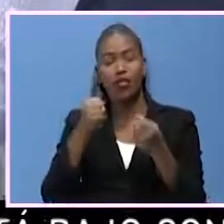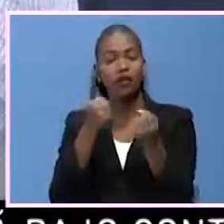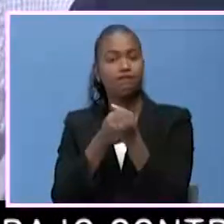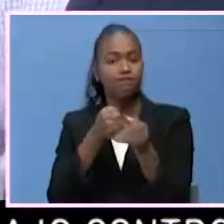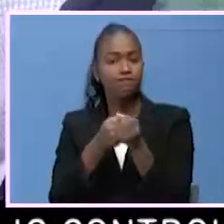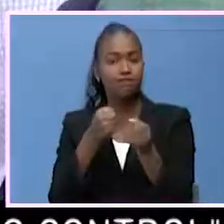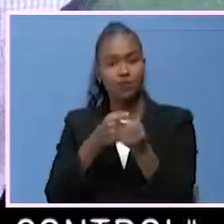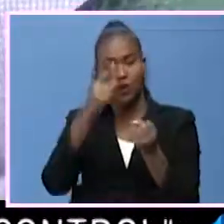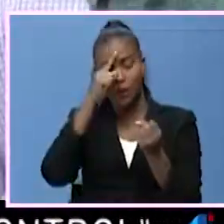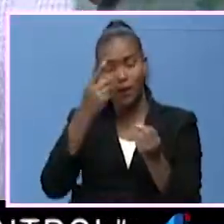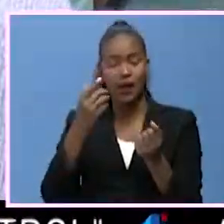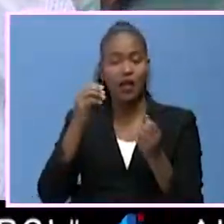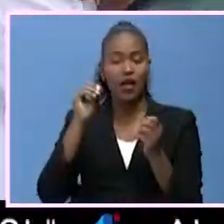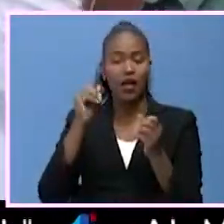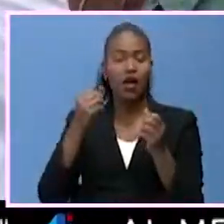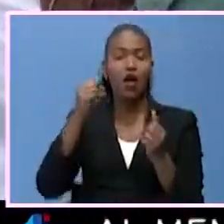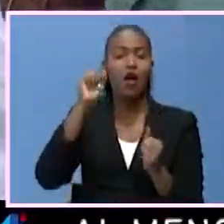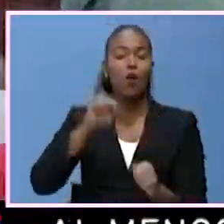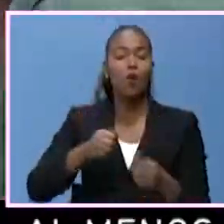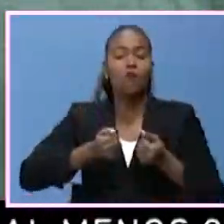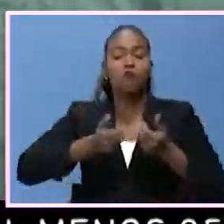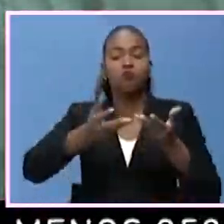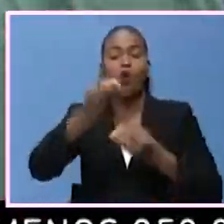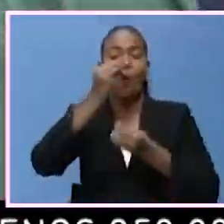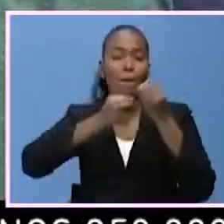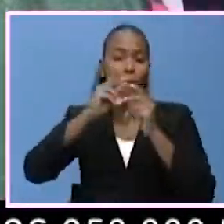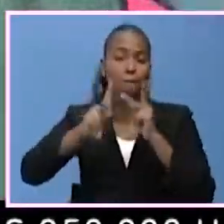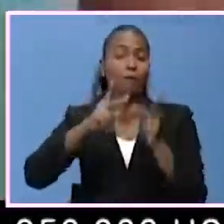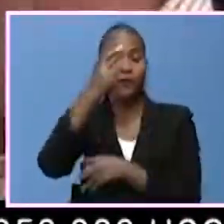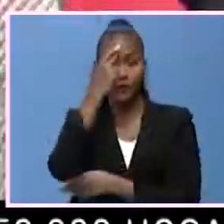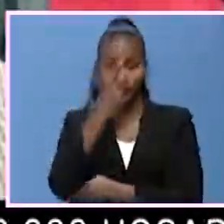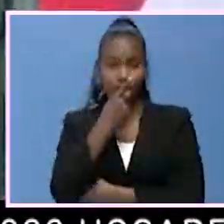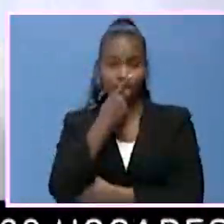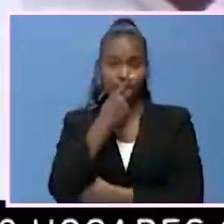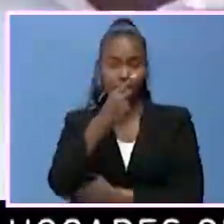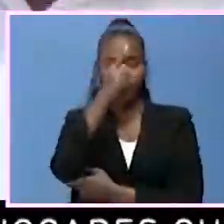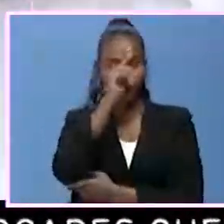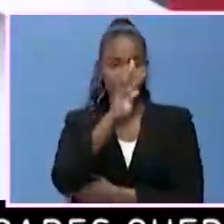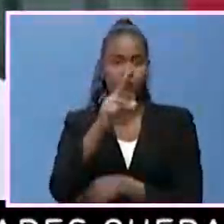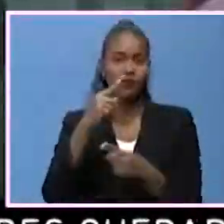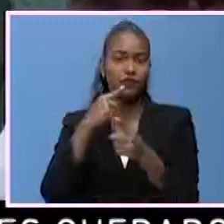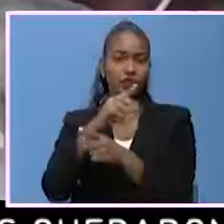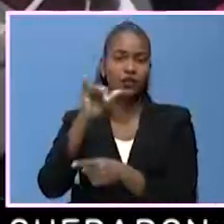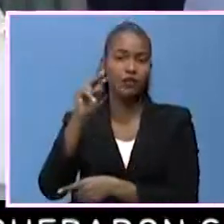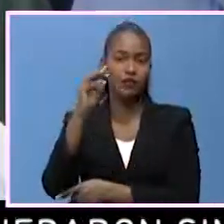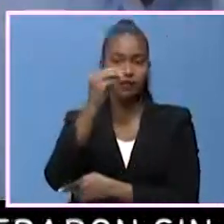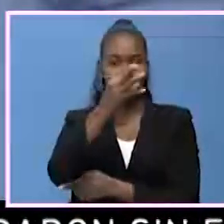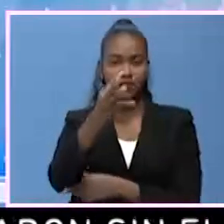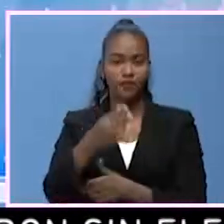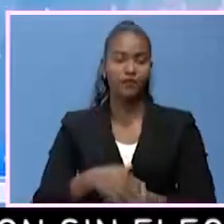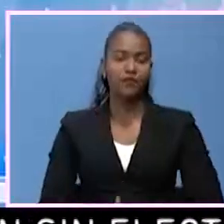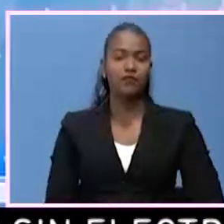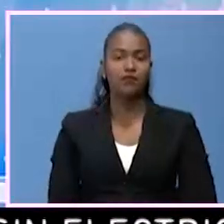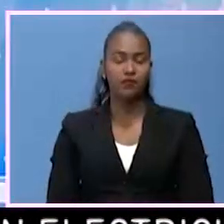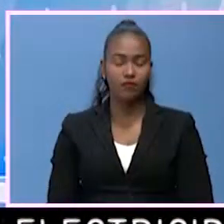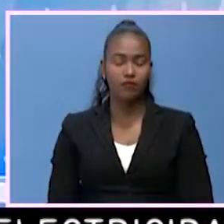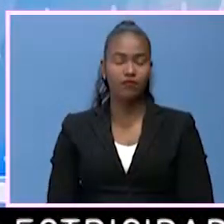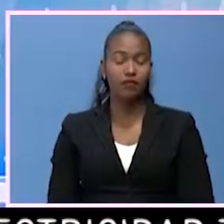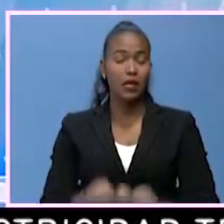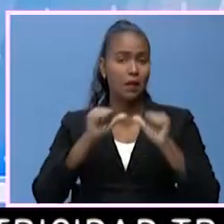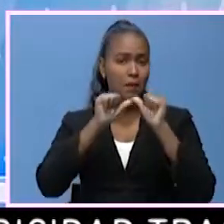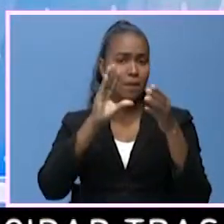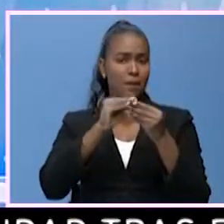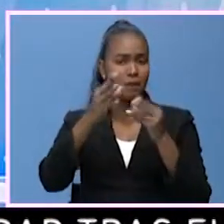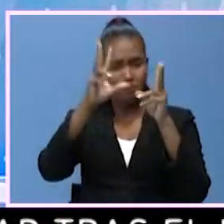contribuir al abaratamiento de la comida de los dominicanos. Para 4RD Noticias, Carmen Aybar. Siguiendo